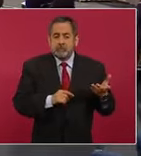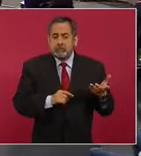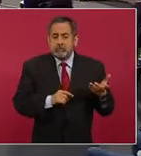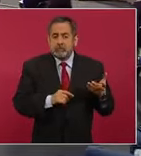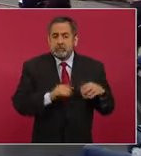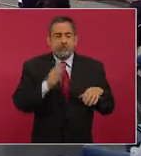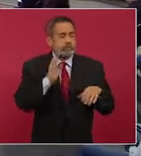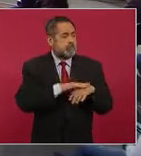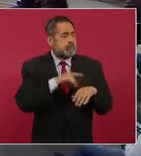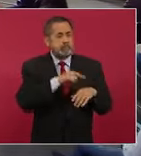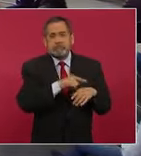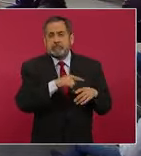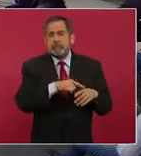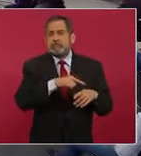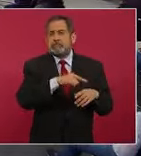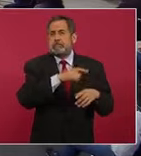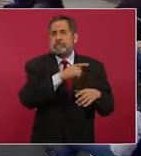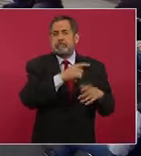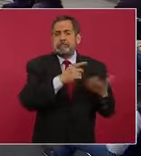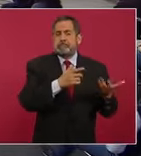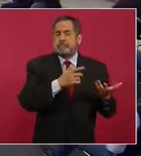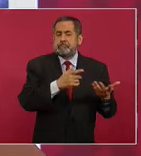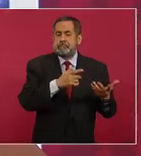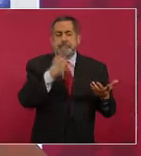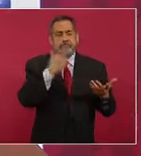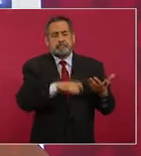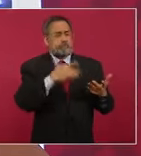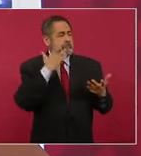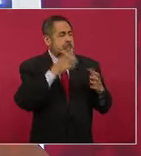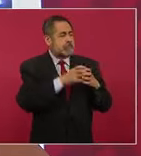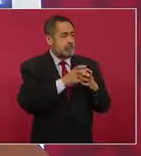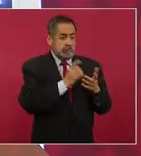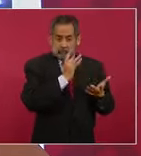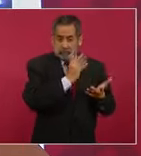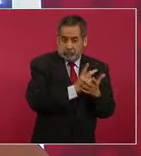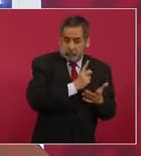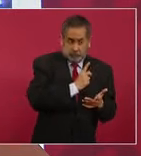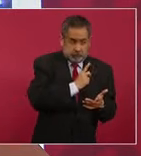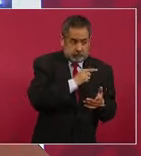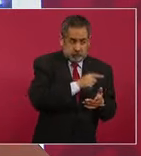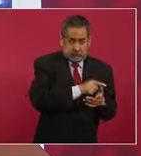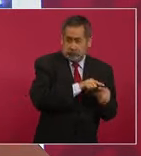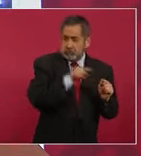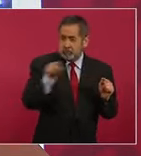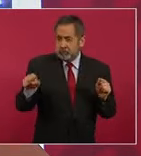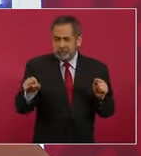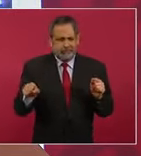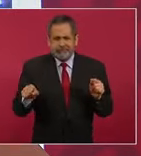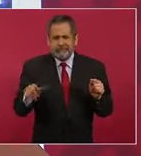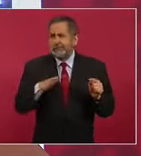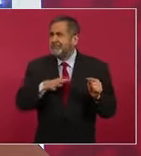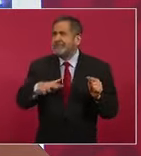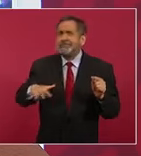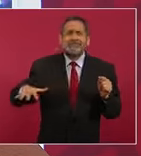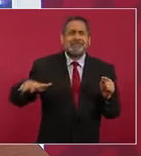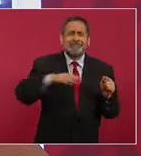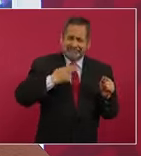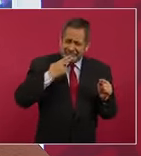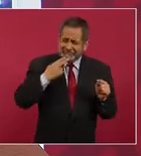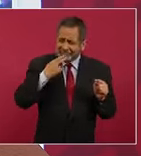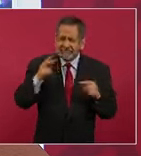más lujosas.